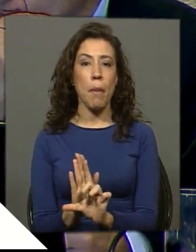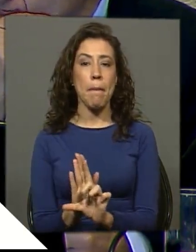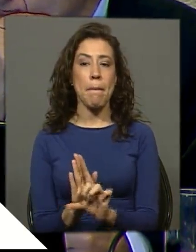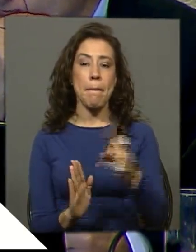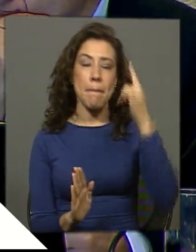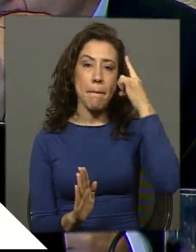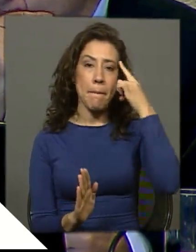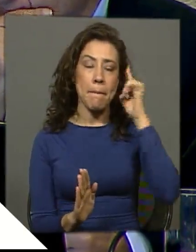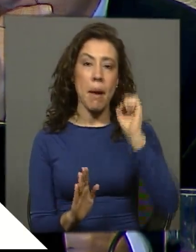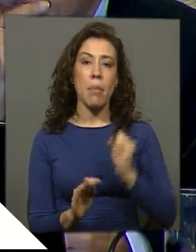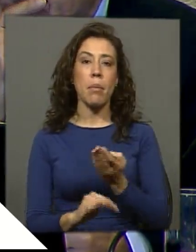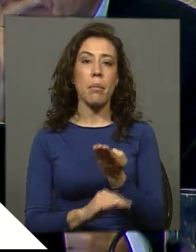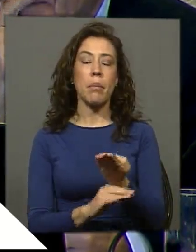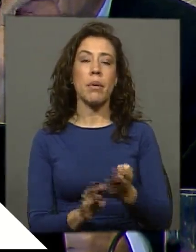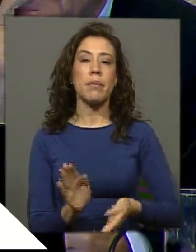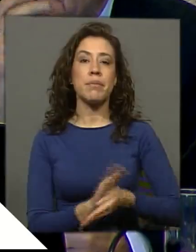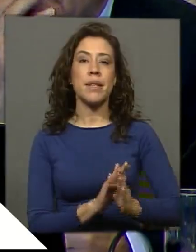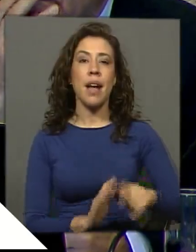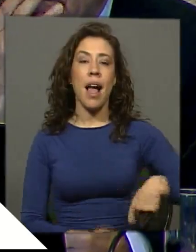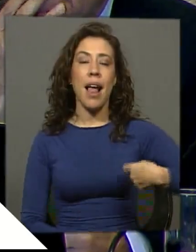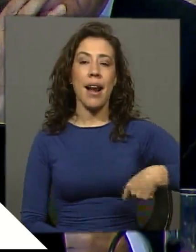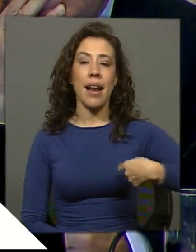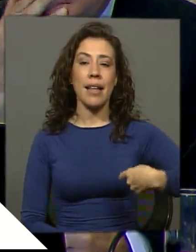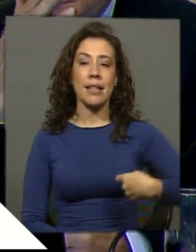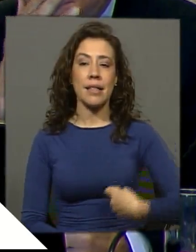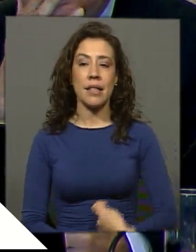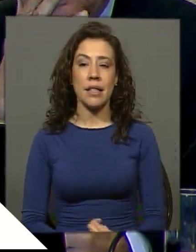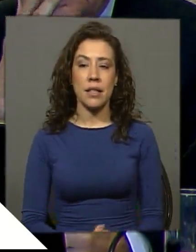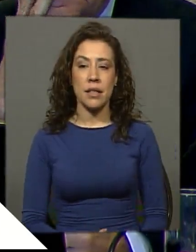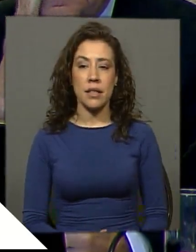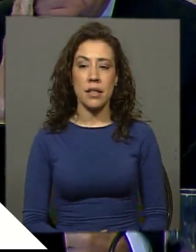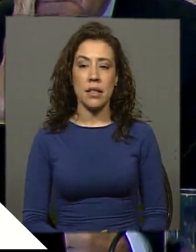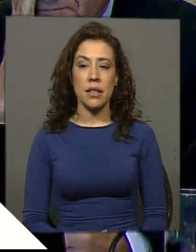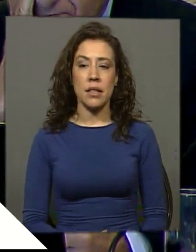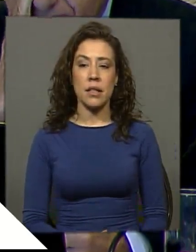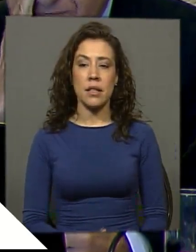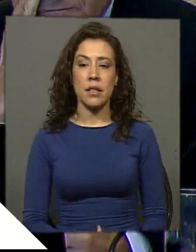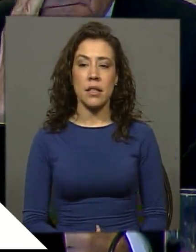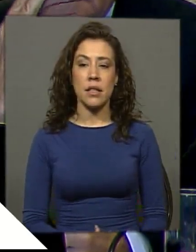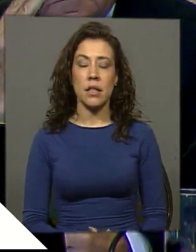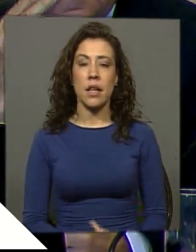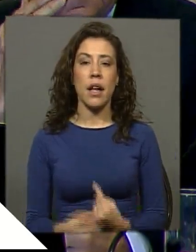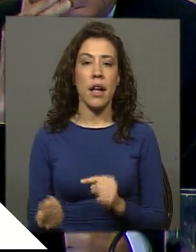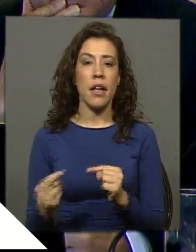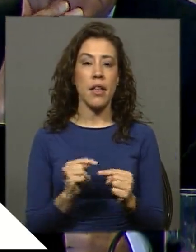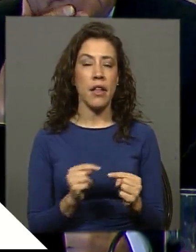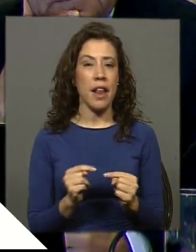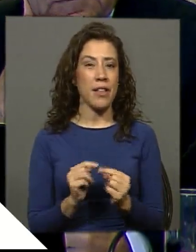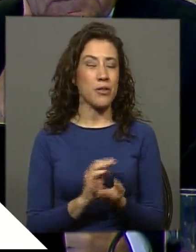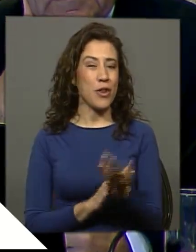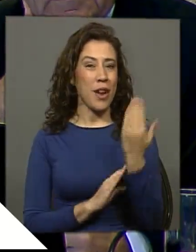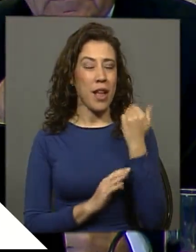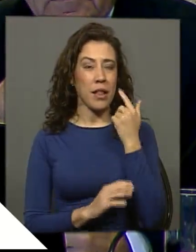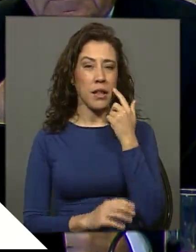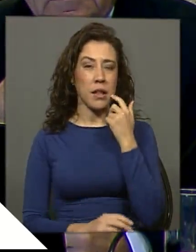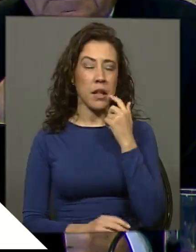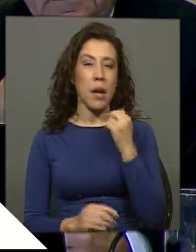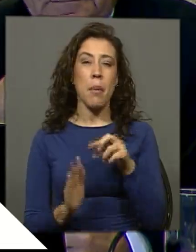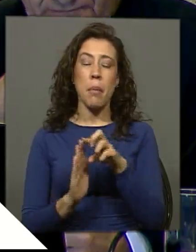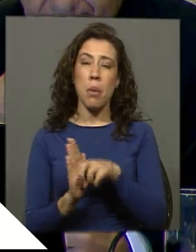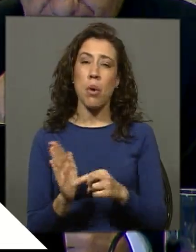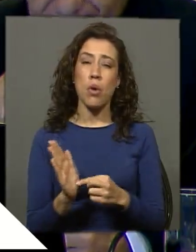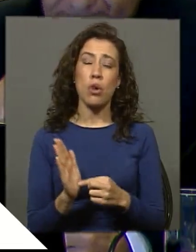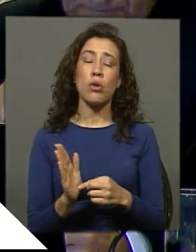acogerse a retiro como decía alguien con tradición militar en la discusión del otro día el proyecto lo discutimos